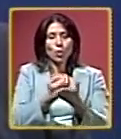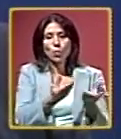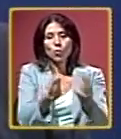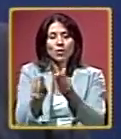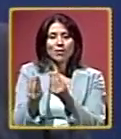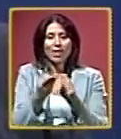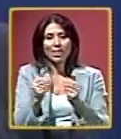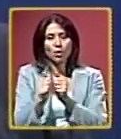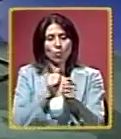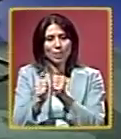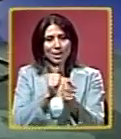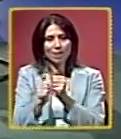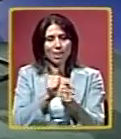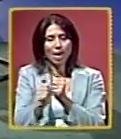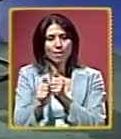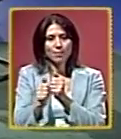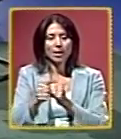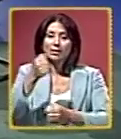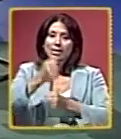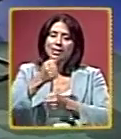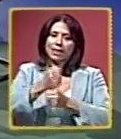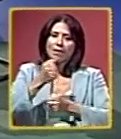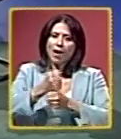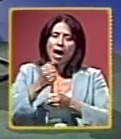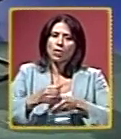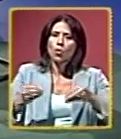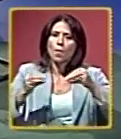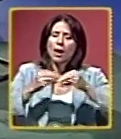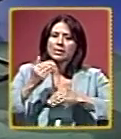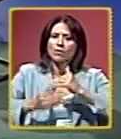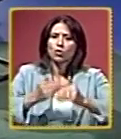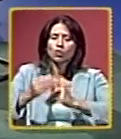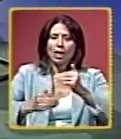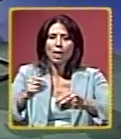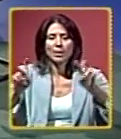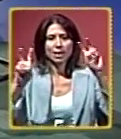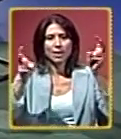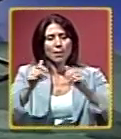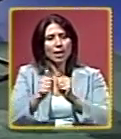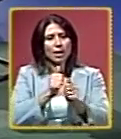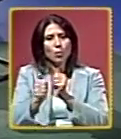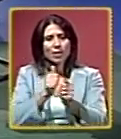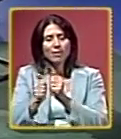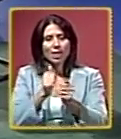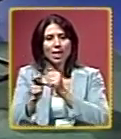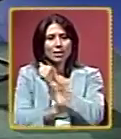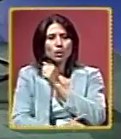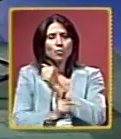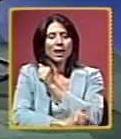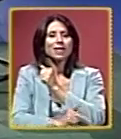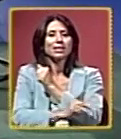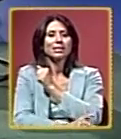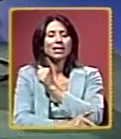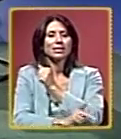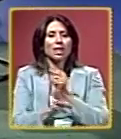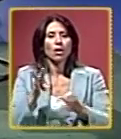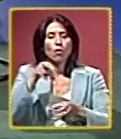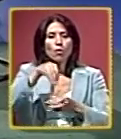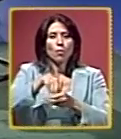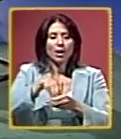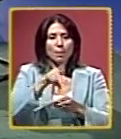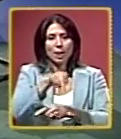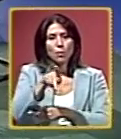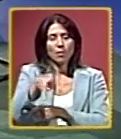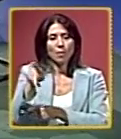Se está trabajando cada vez más evolucionadamente en el tema de la competitividad de los países que conforman el Plan